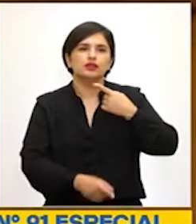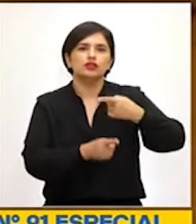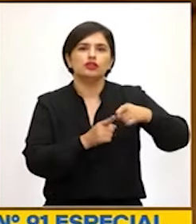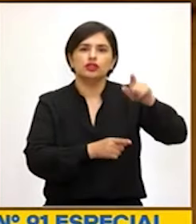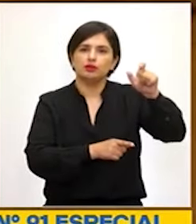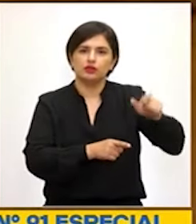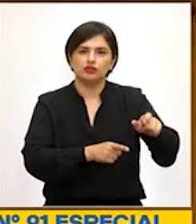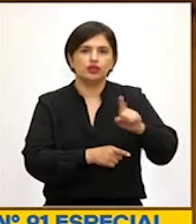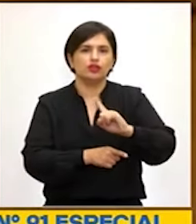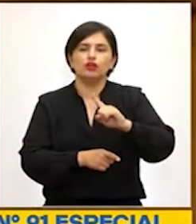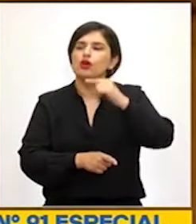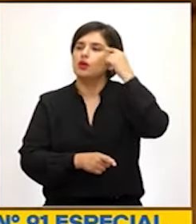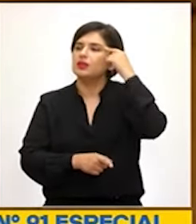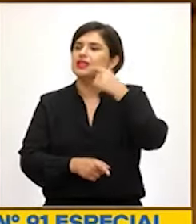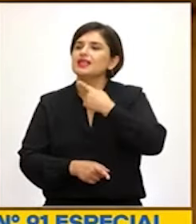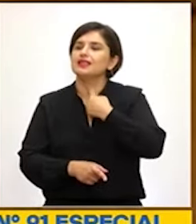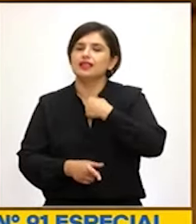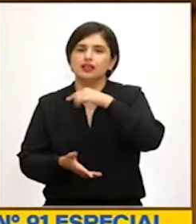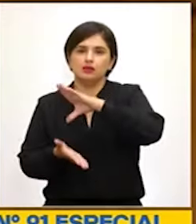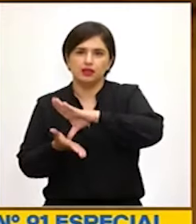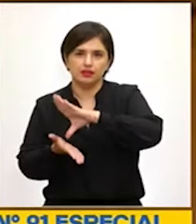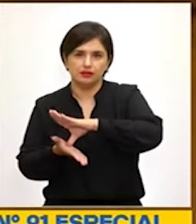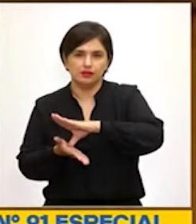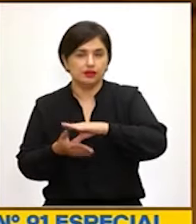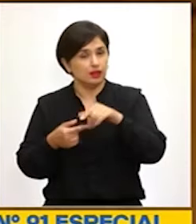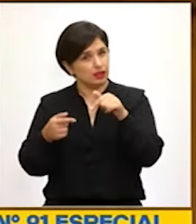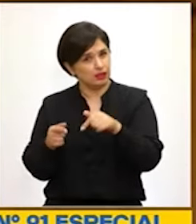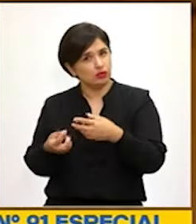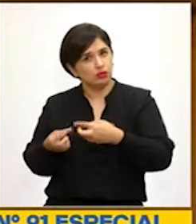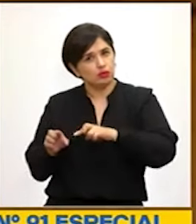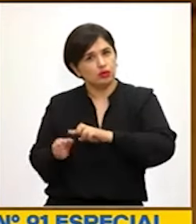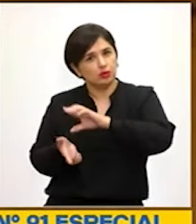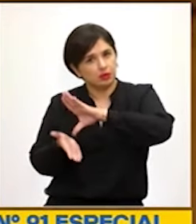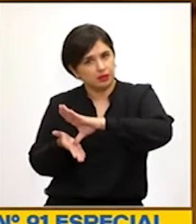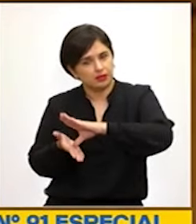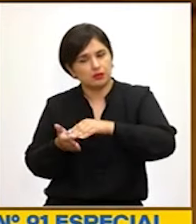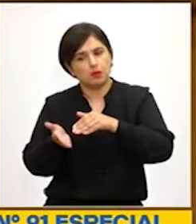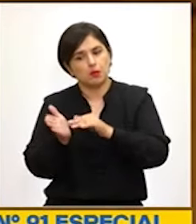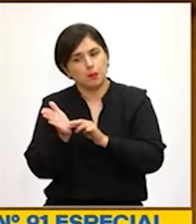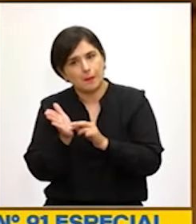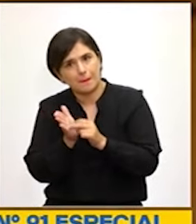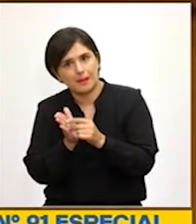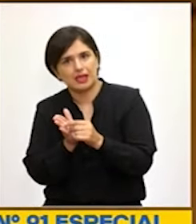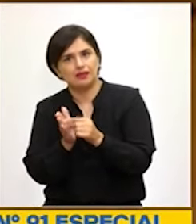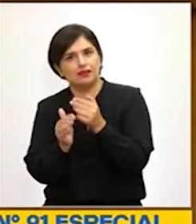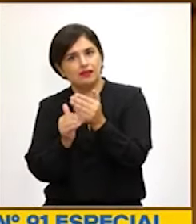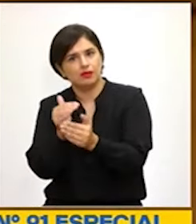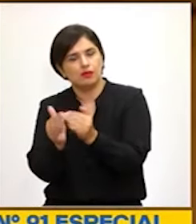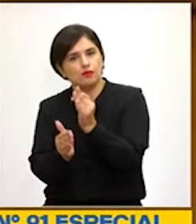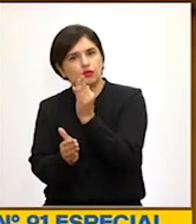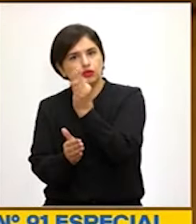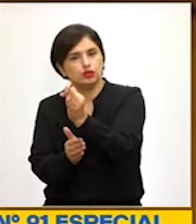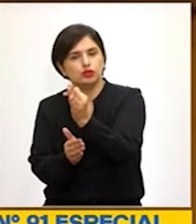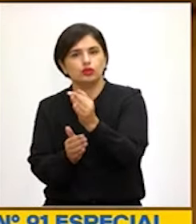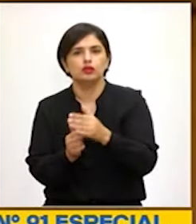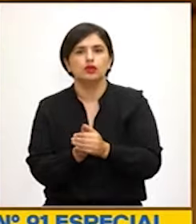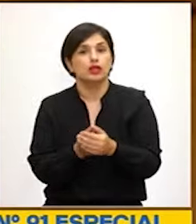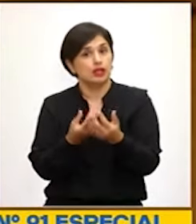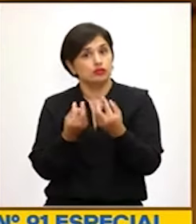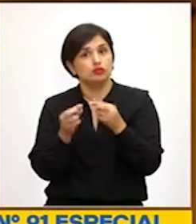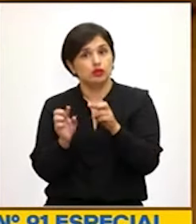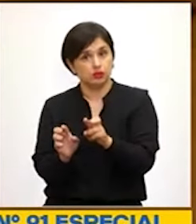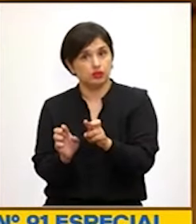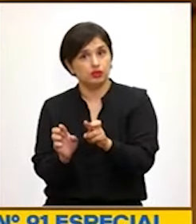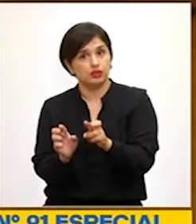esto el litio será realmente una oportunidad para nuestro país para dar un paso más todavía hacia adelante va a ser una oportunidad